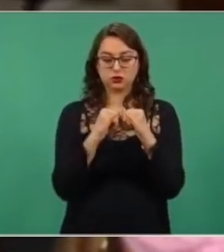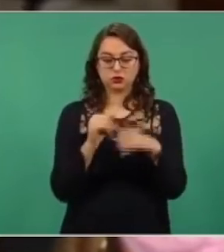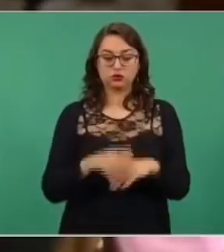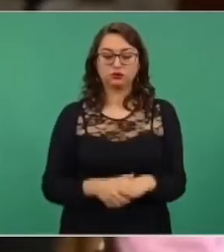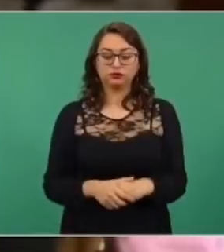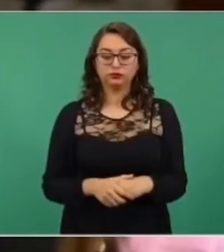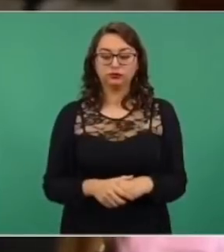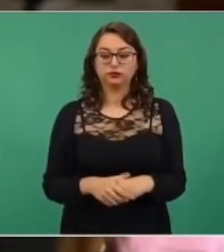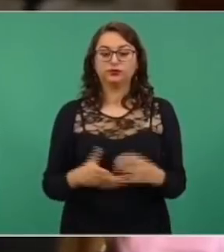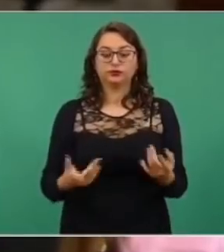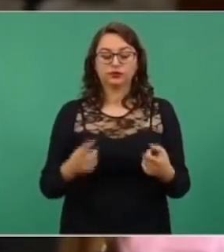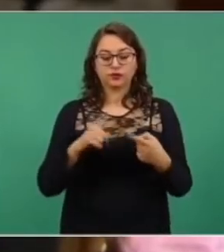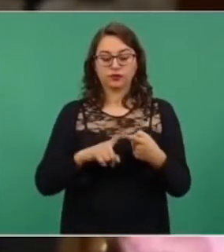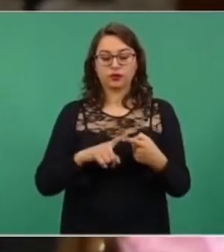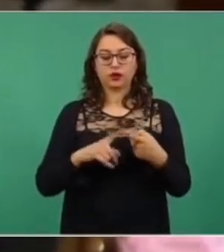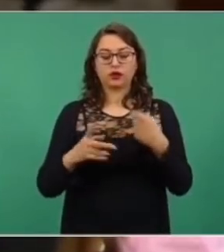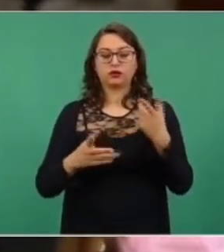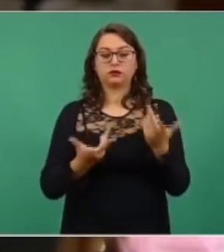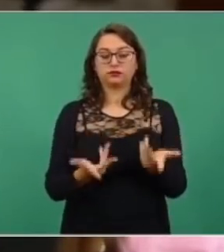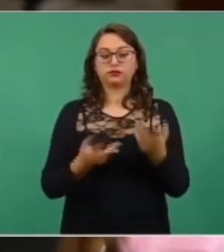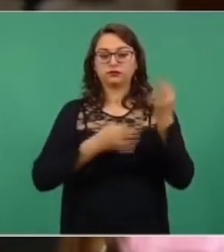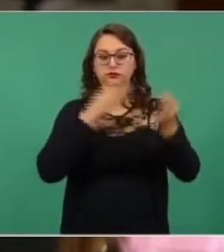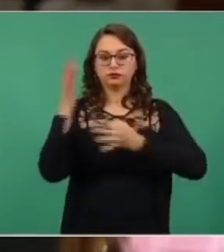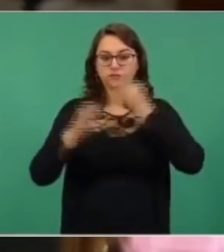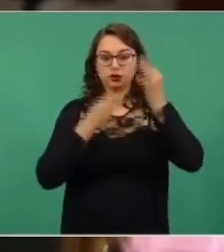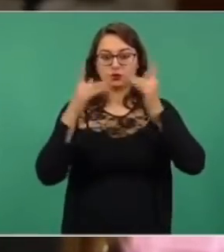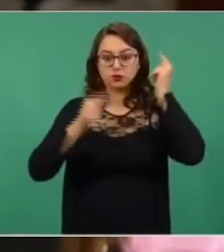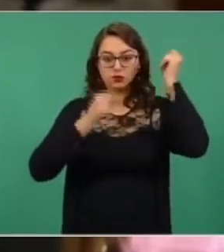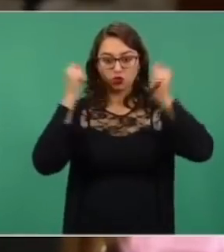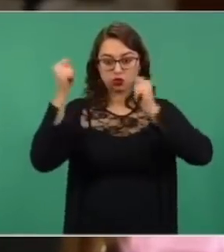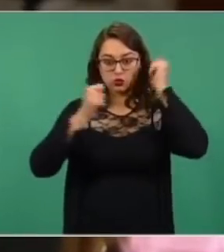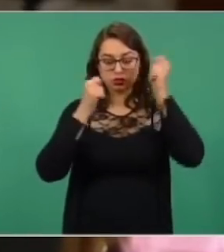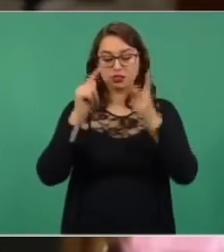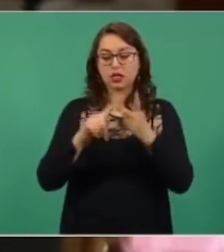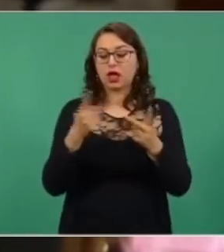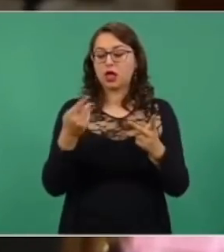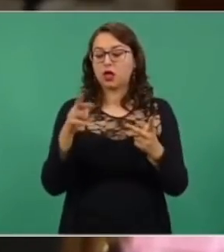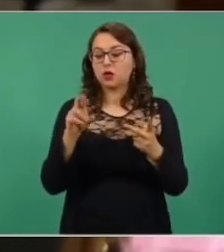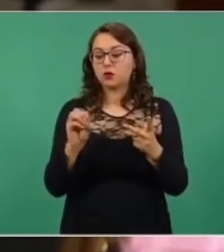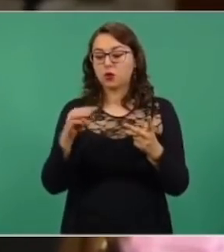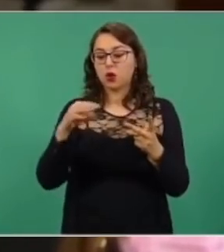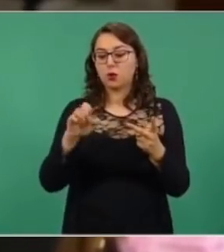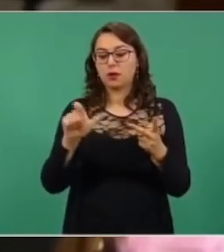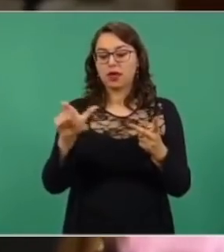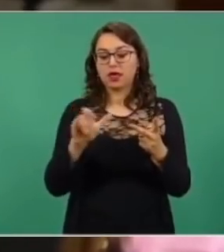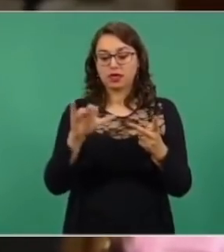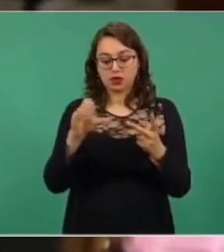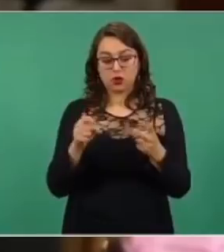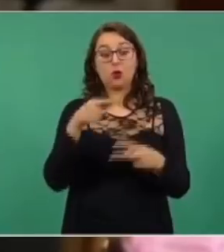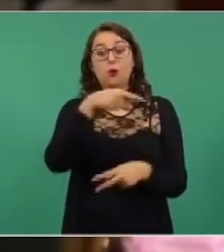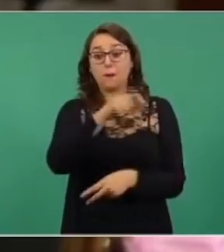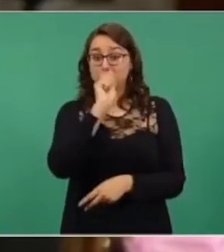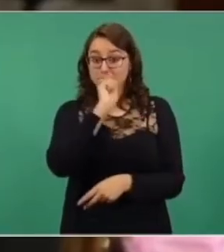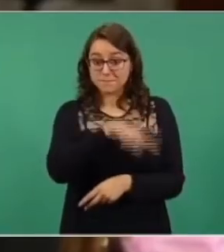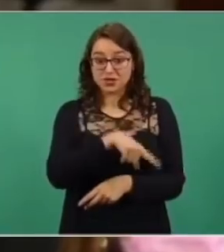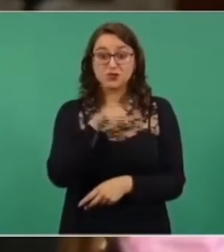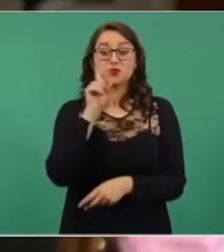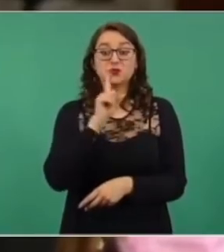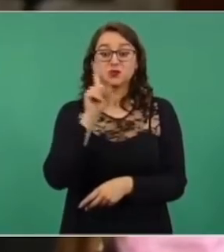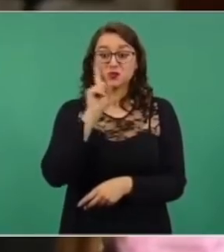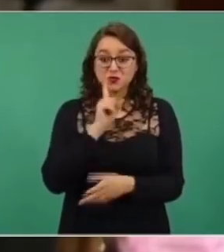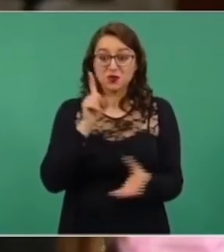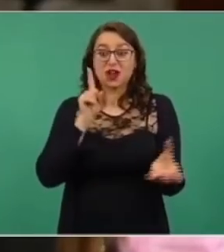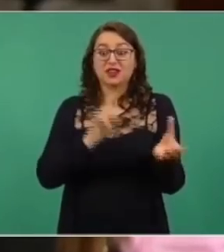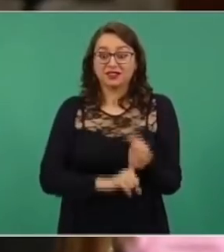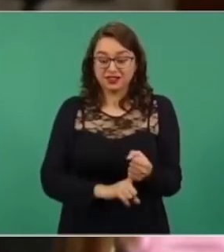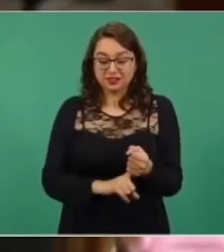el Consejo de Promoción Turística de México y ProMéxico. Durante todo el periodo neoliberal ha sido funcionaria de la embajada